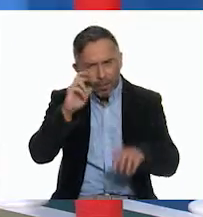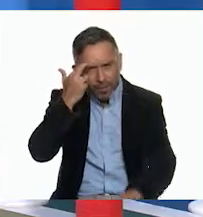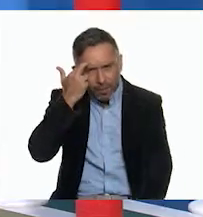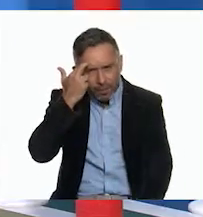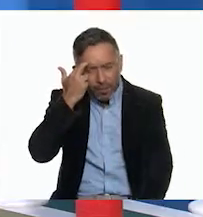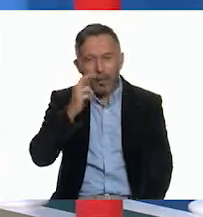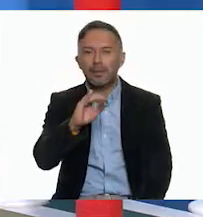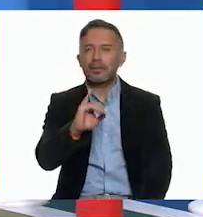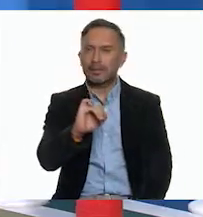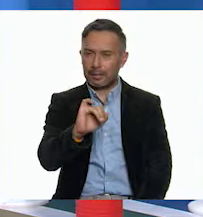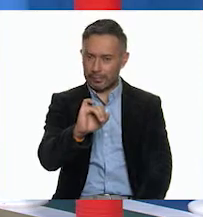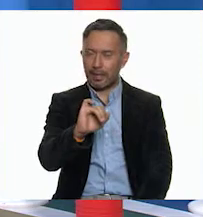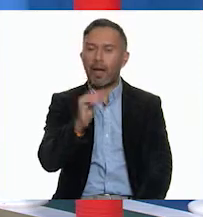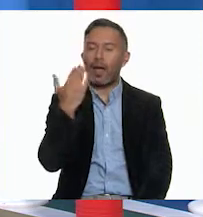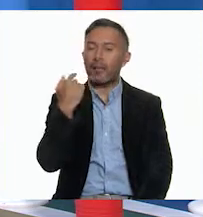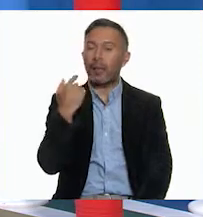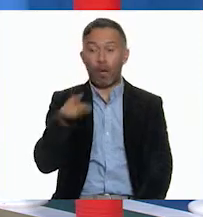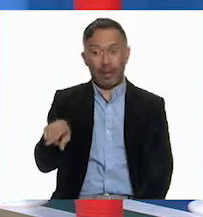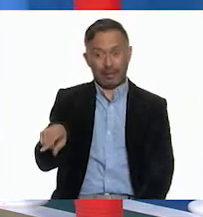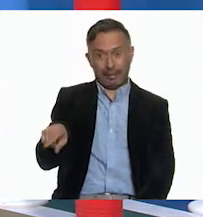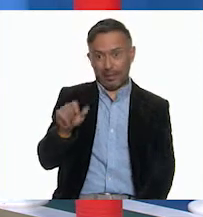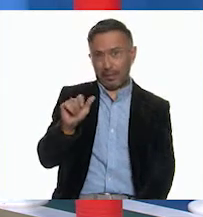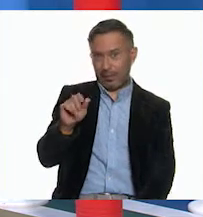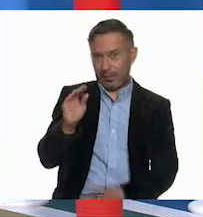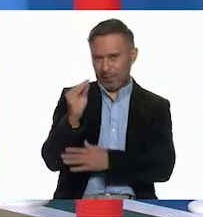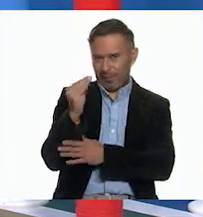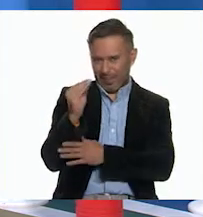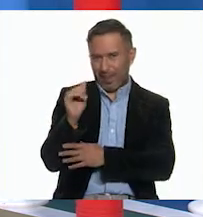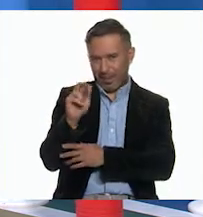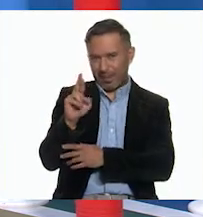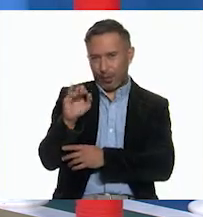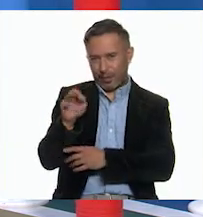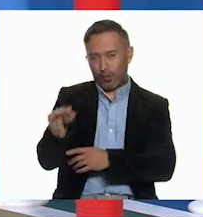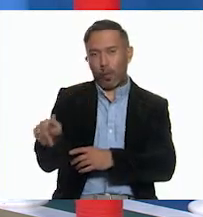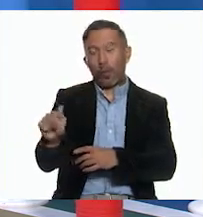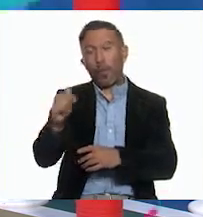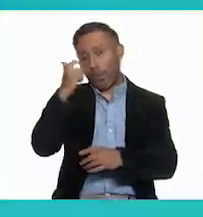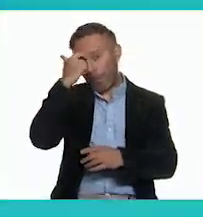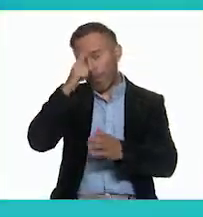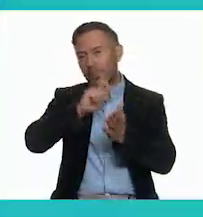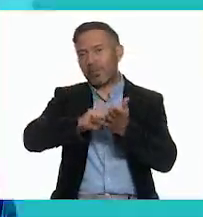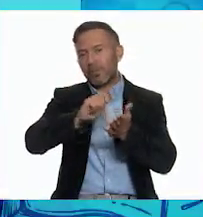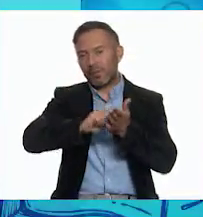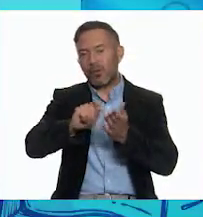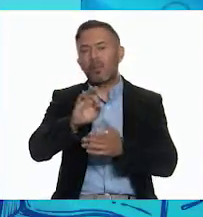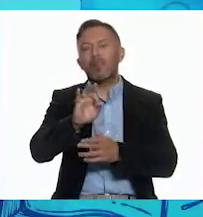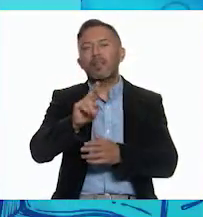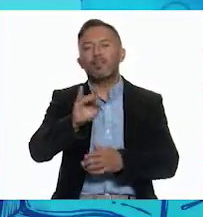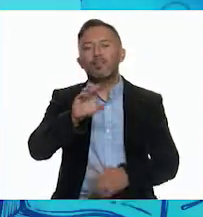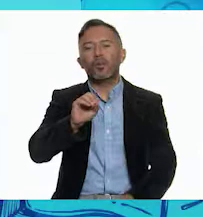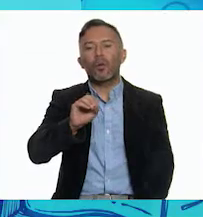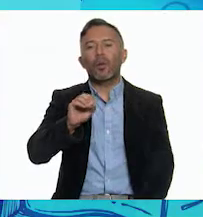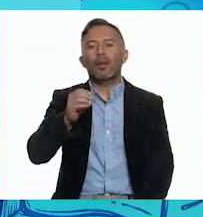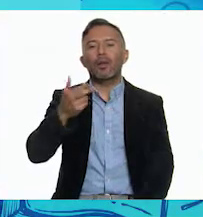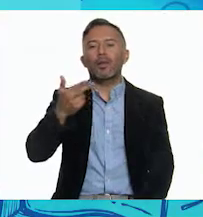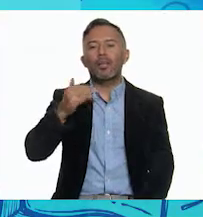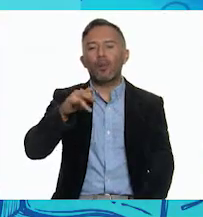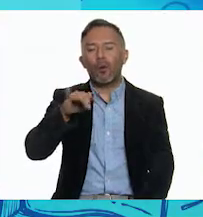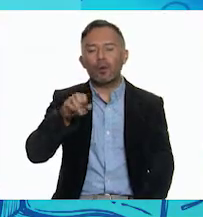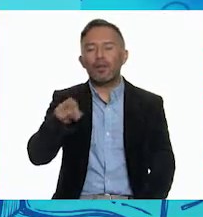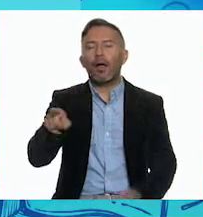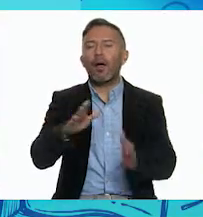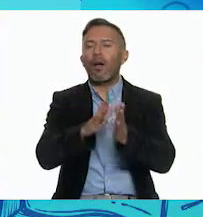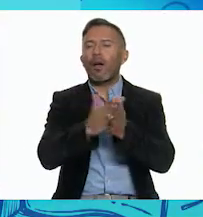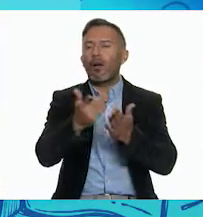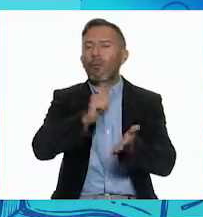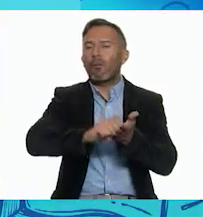un escritor, bueno, Raulito recomendó al escritor Francisco Hinojosa y leímos su obra Cuando los ratones se daban la